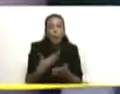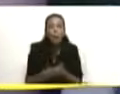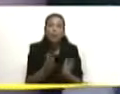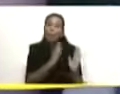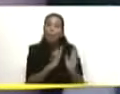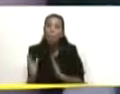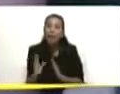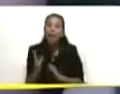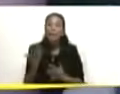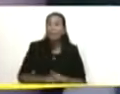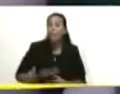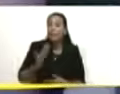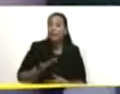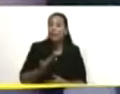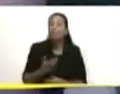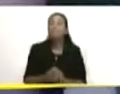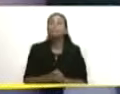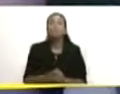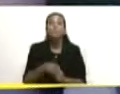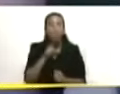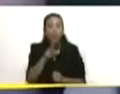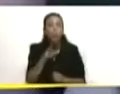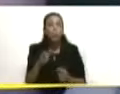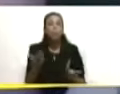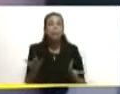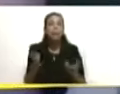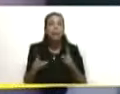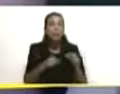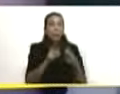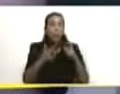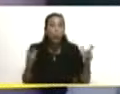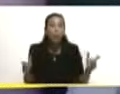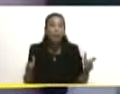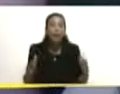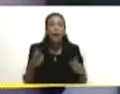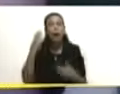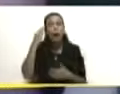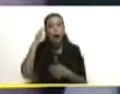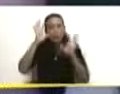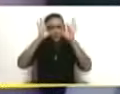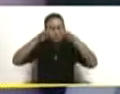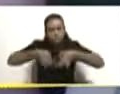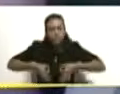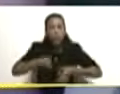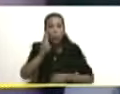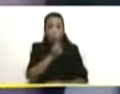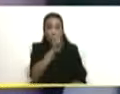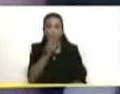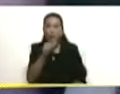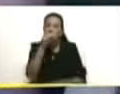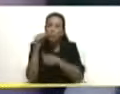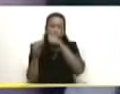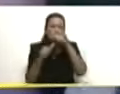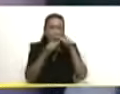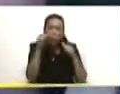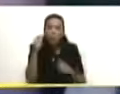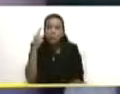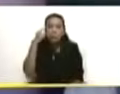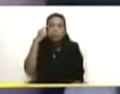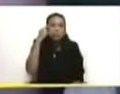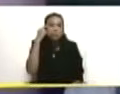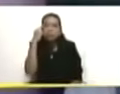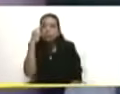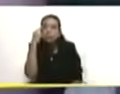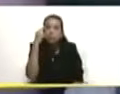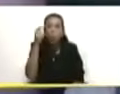plan importantísimo, generador además de conciencia sobre el uso de las drogas y las adicciones, que